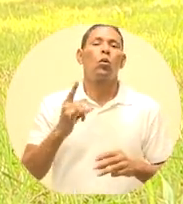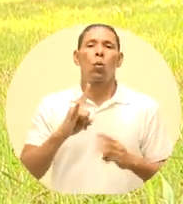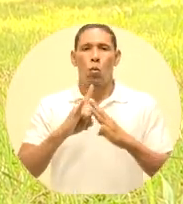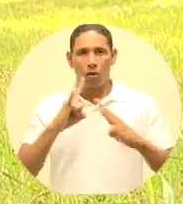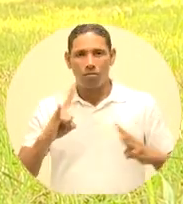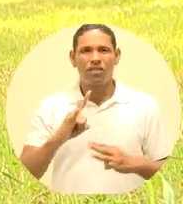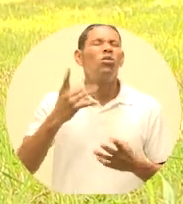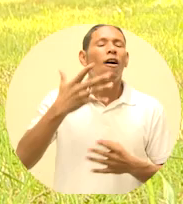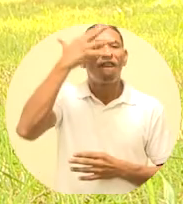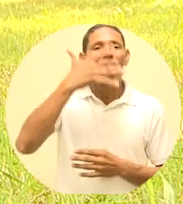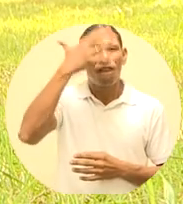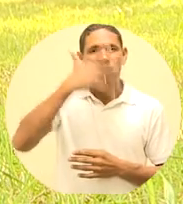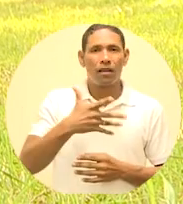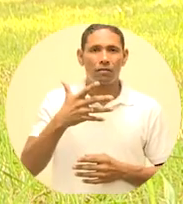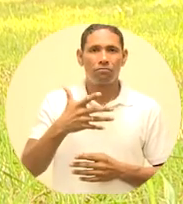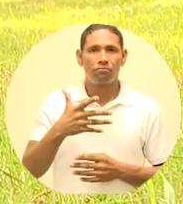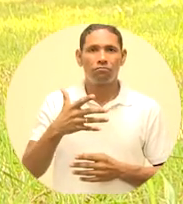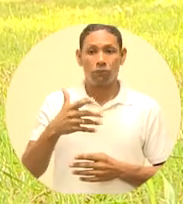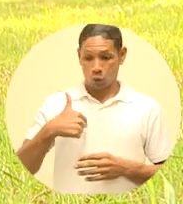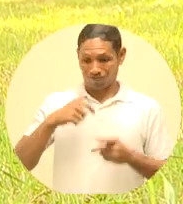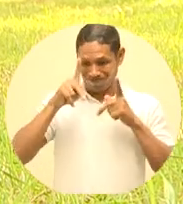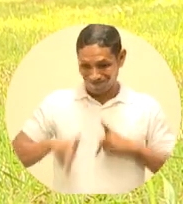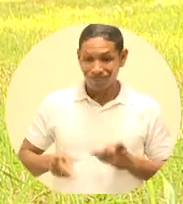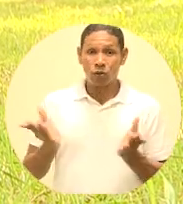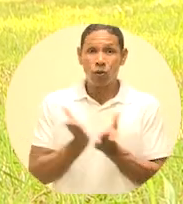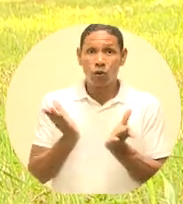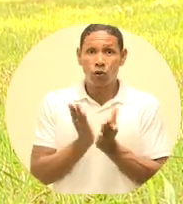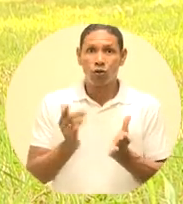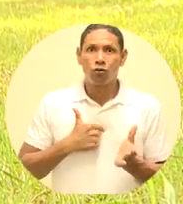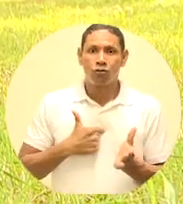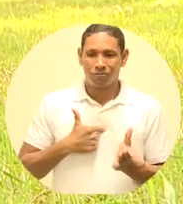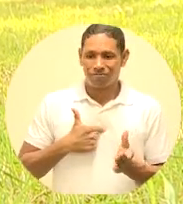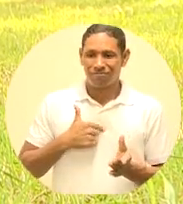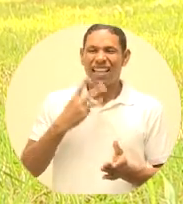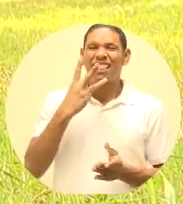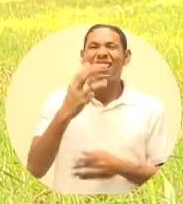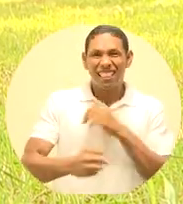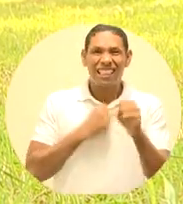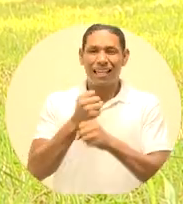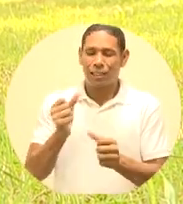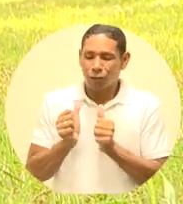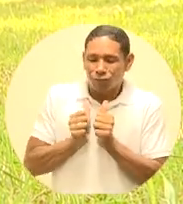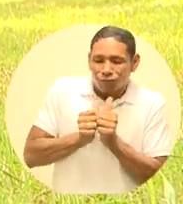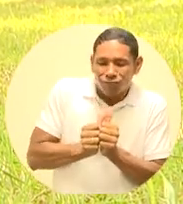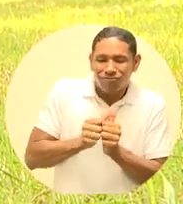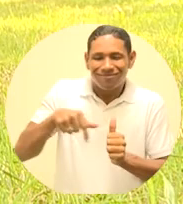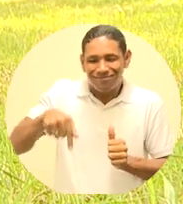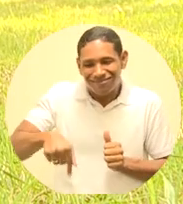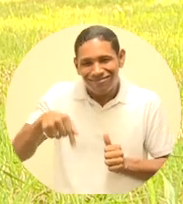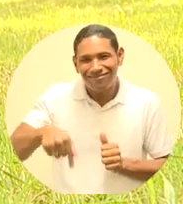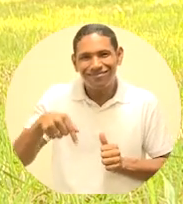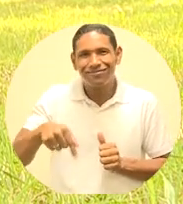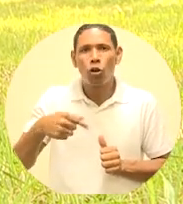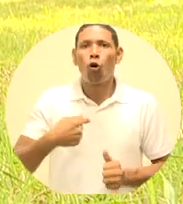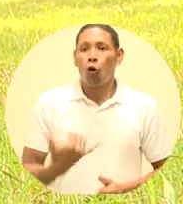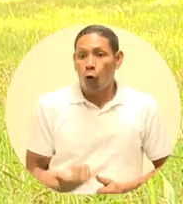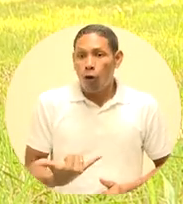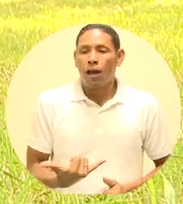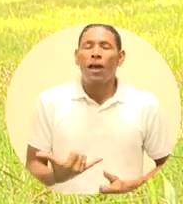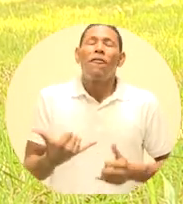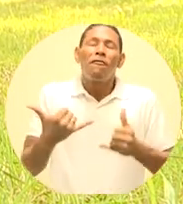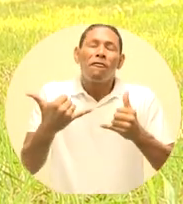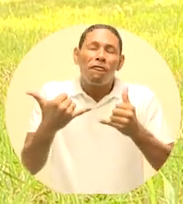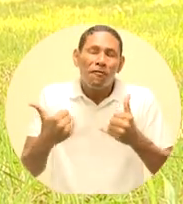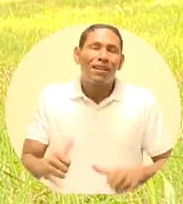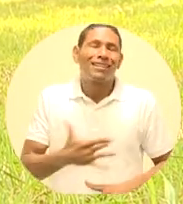@UniMagdalena para Instagram y Twitter y Universidad del Magdalena en Facebook. Desde mi rol de estudiante fue un placer acompañarlos durante estos 3 años en